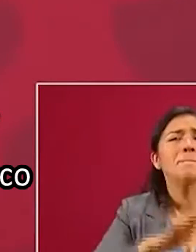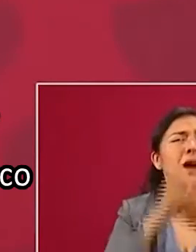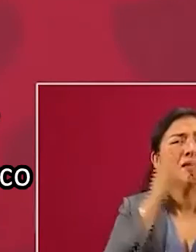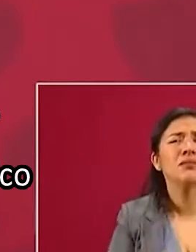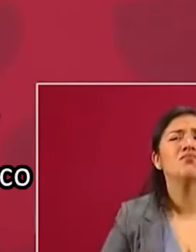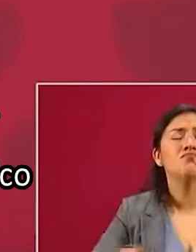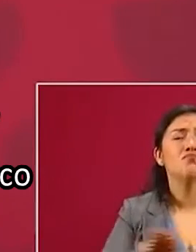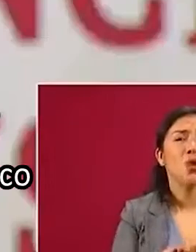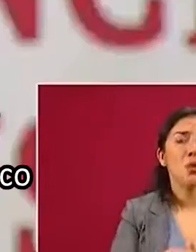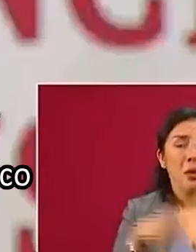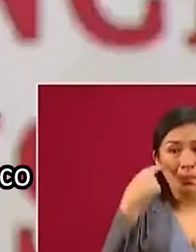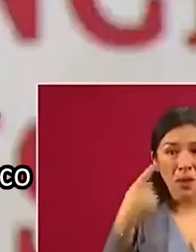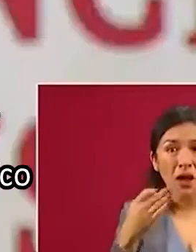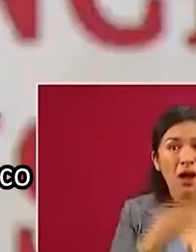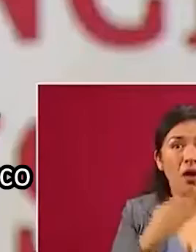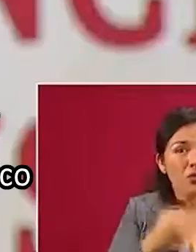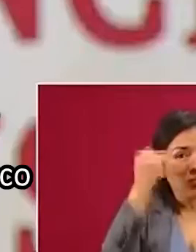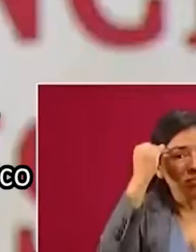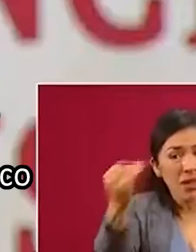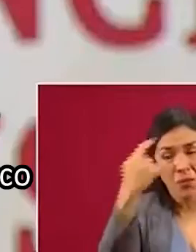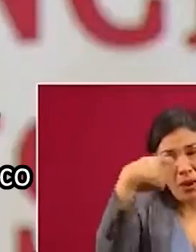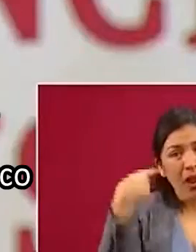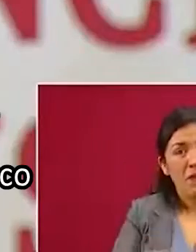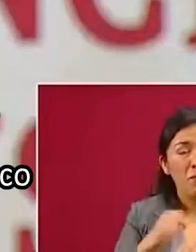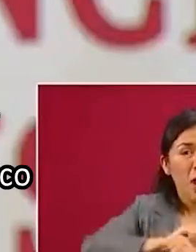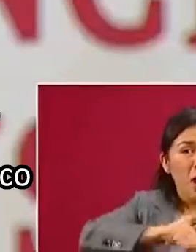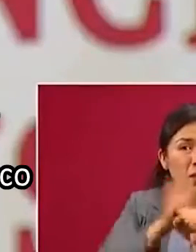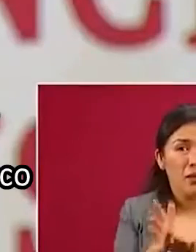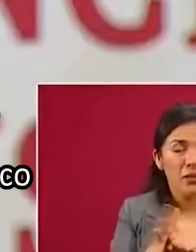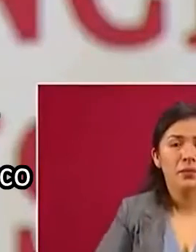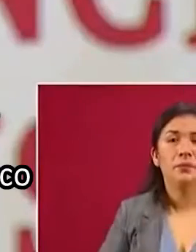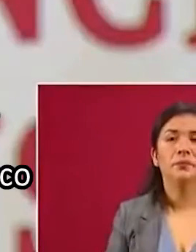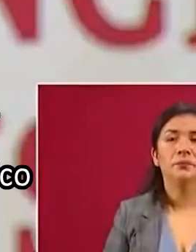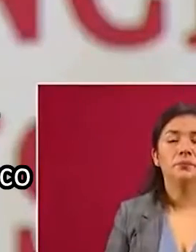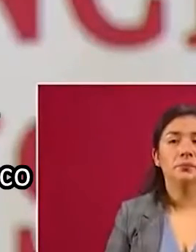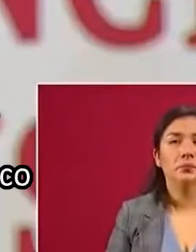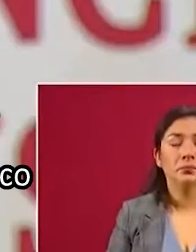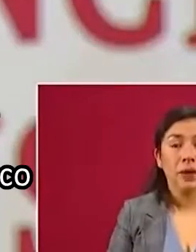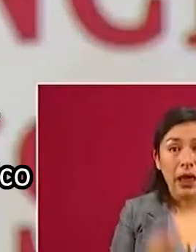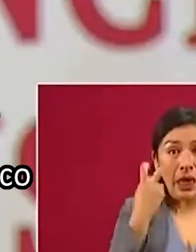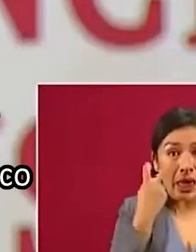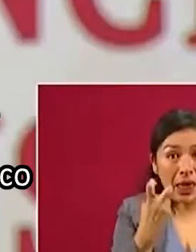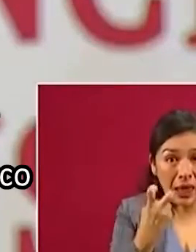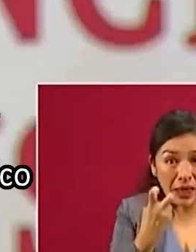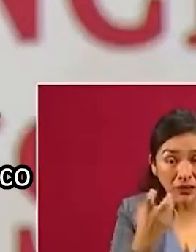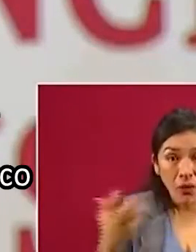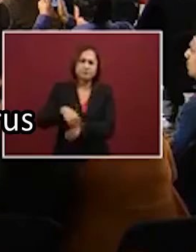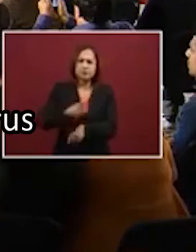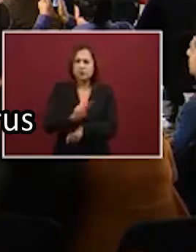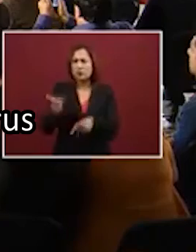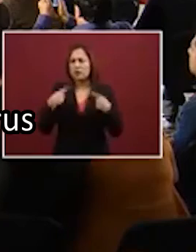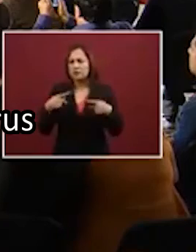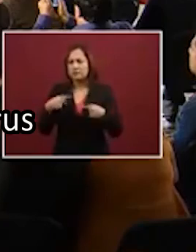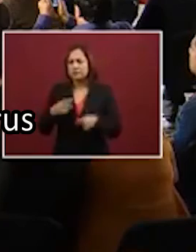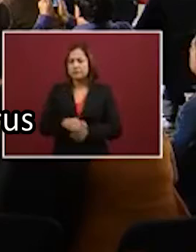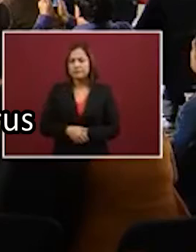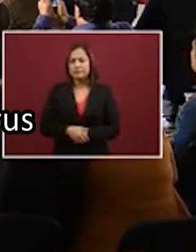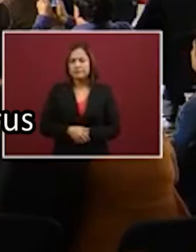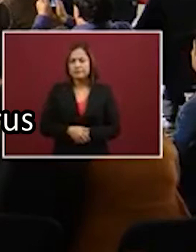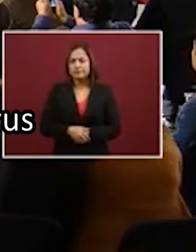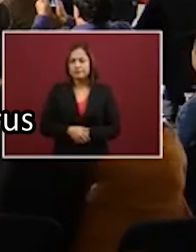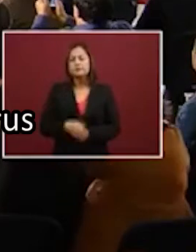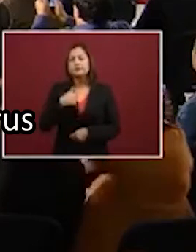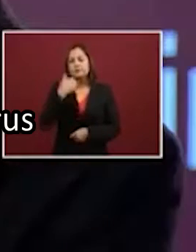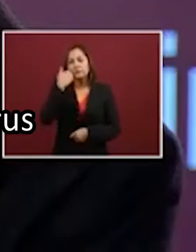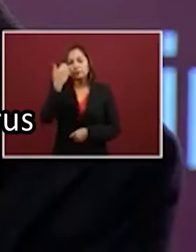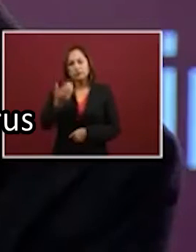hoy se dará a conocer un relato del sistema de salud en México sobre cuáles son las acciones logradas ante la pandemia. En la misma línea, el